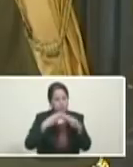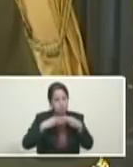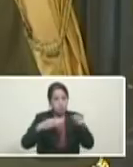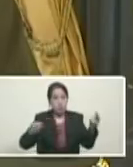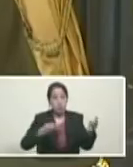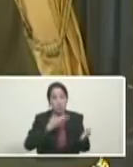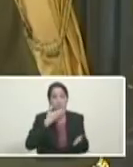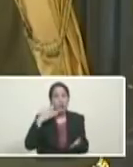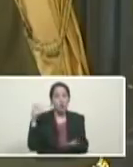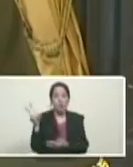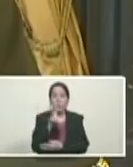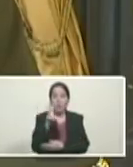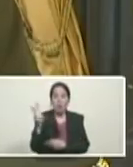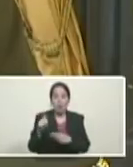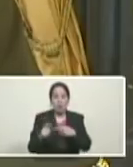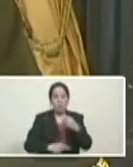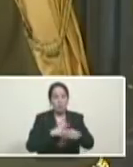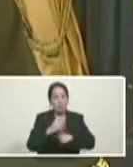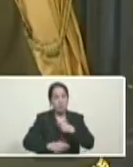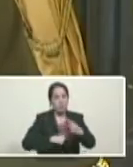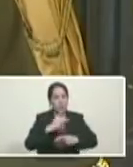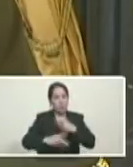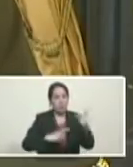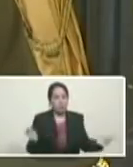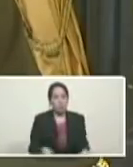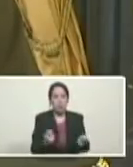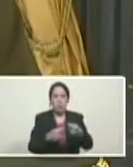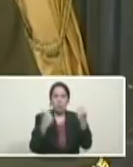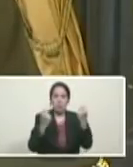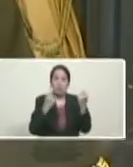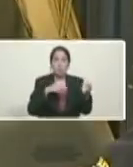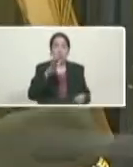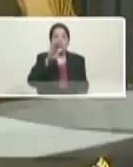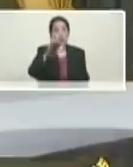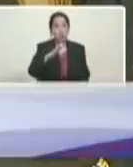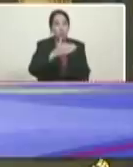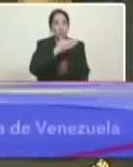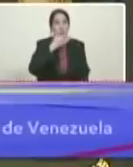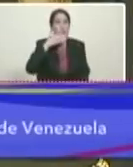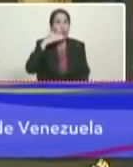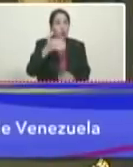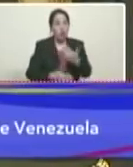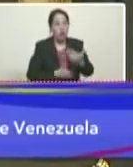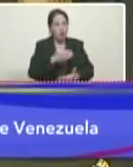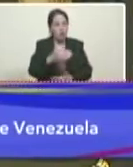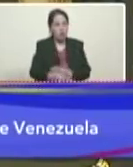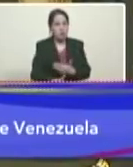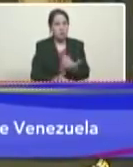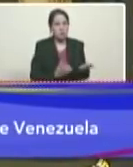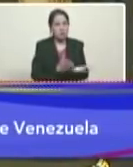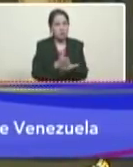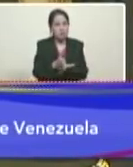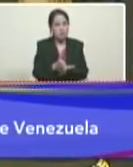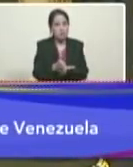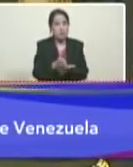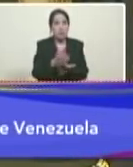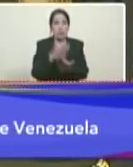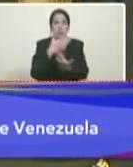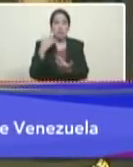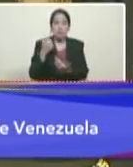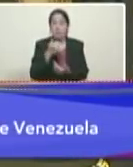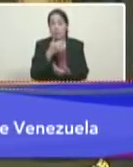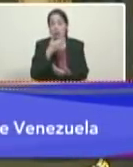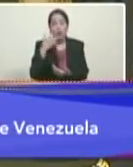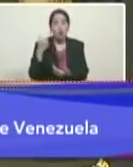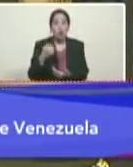venezuela para la prosperidad para el futuro para el avance este es el camino estamos en el lado correcto